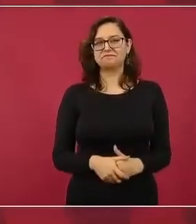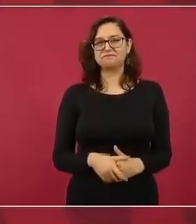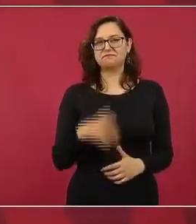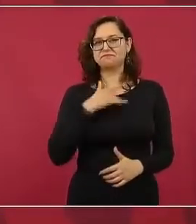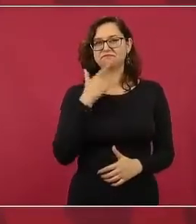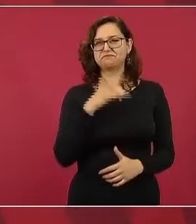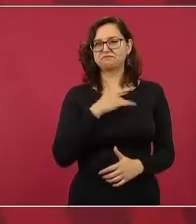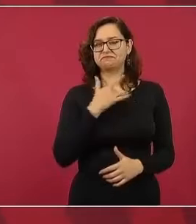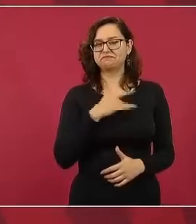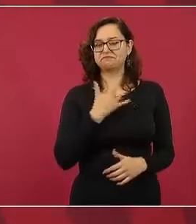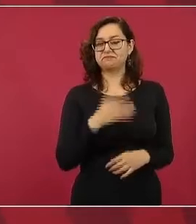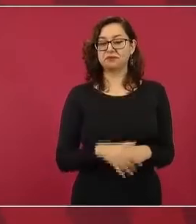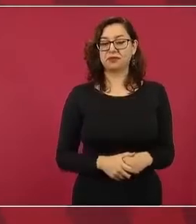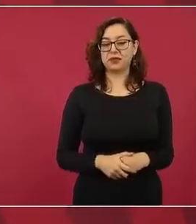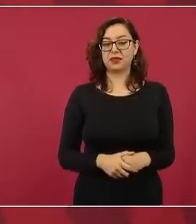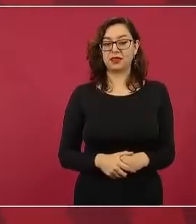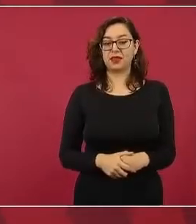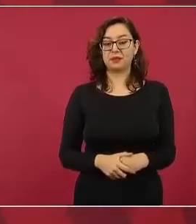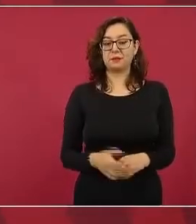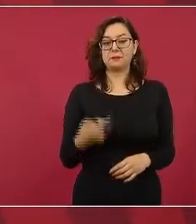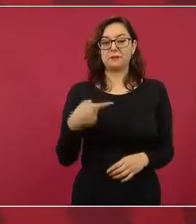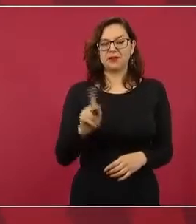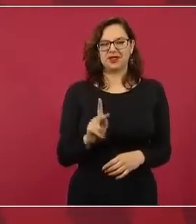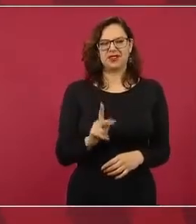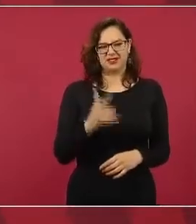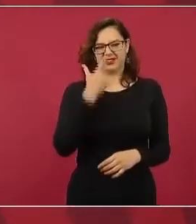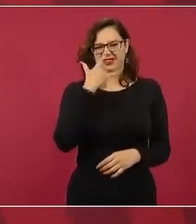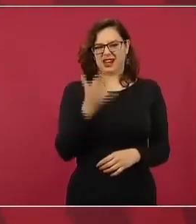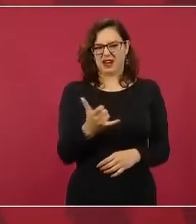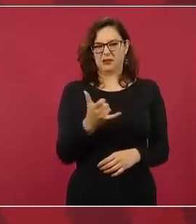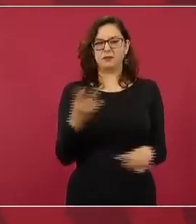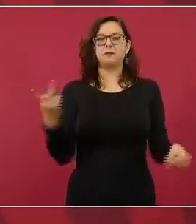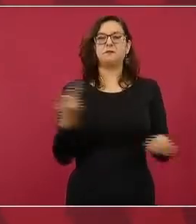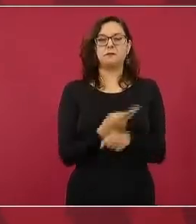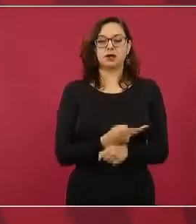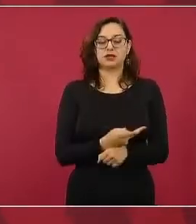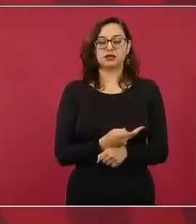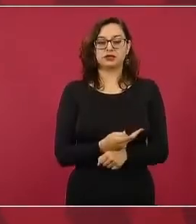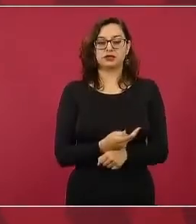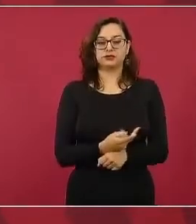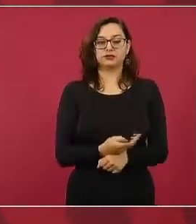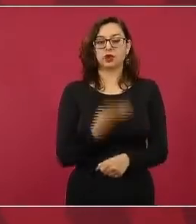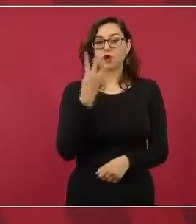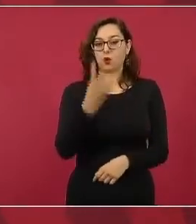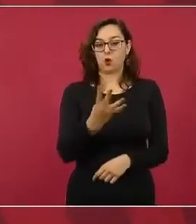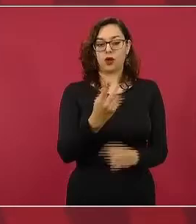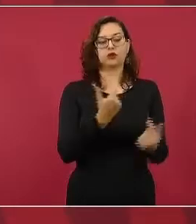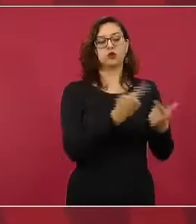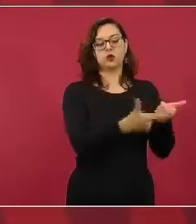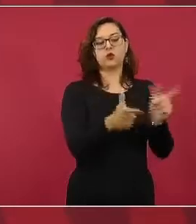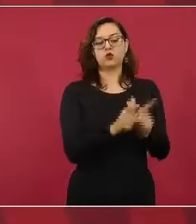lleva su tiempo. Cuando yo fui candidato la primera vez